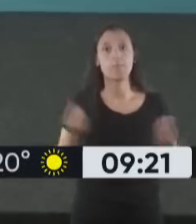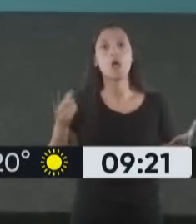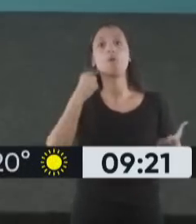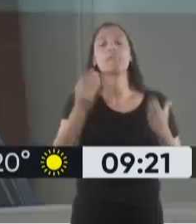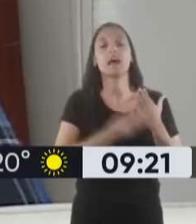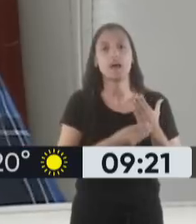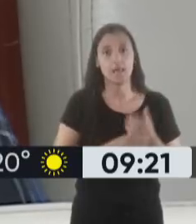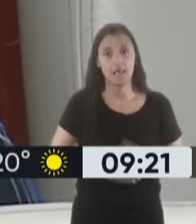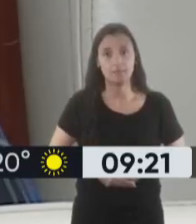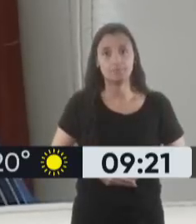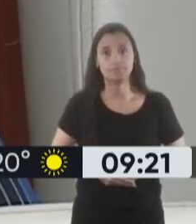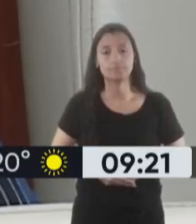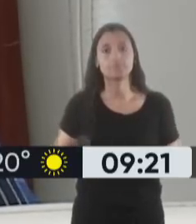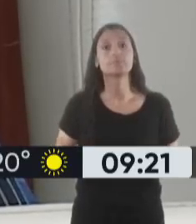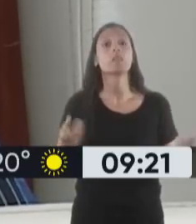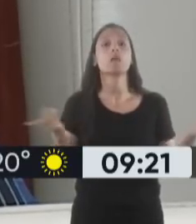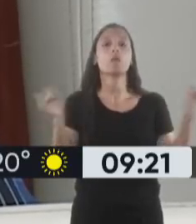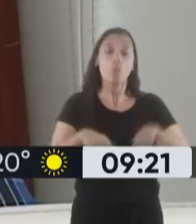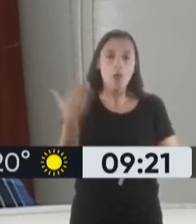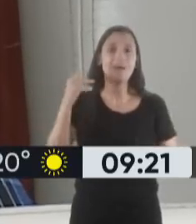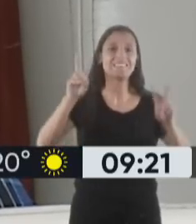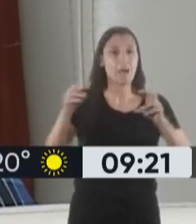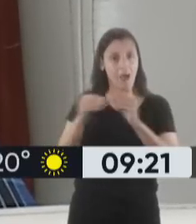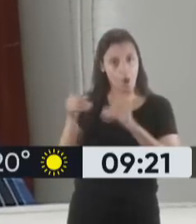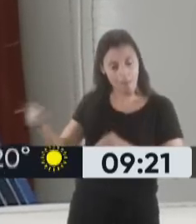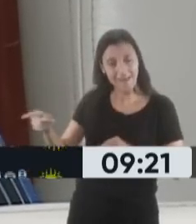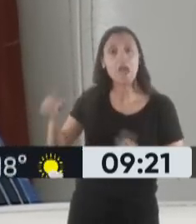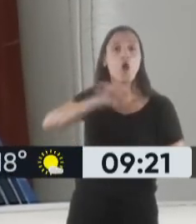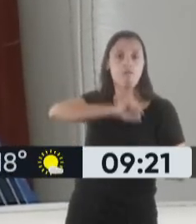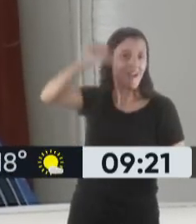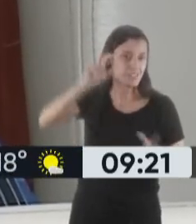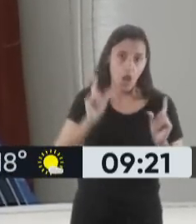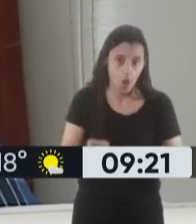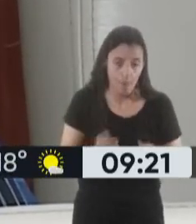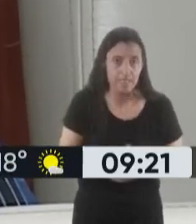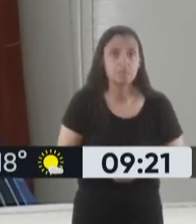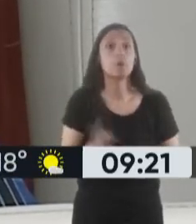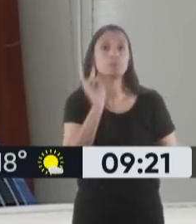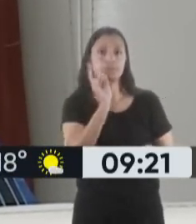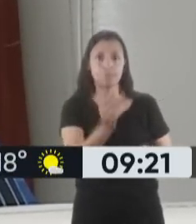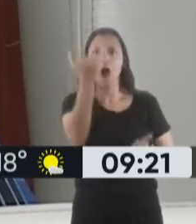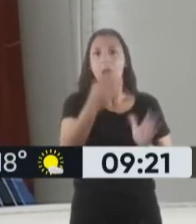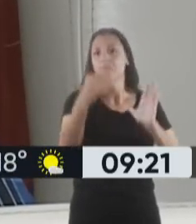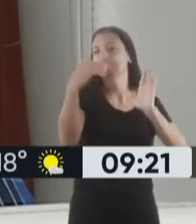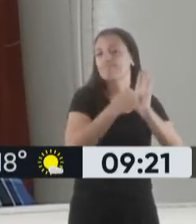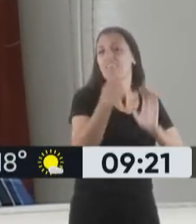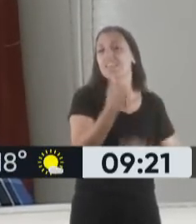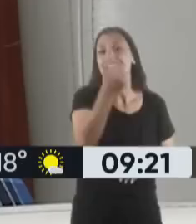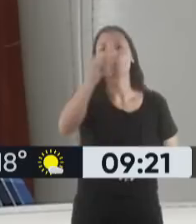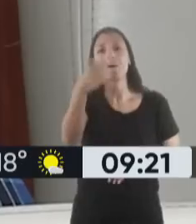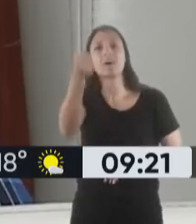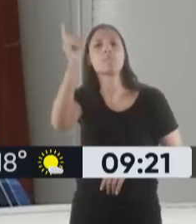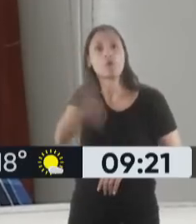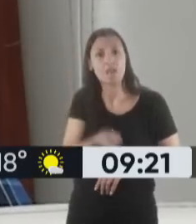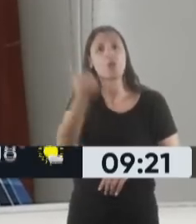va? Buen día. Buen día. ¿Cómo le va? Bueno, retomando un poco el tema del compañero, el tema de la inflación, vemos que dentro del índice del 6,6% hay